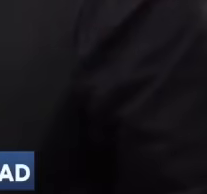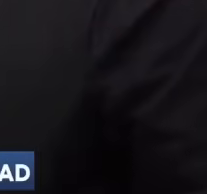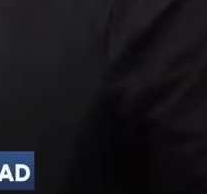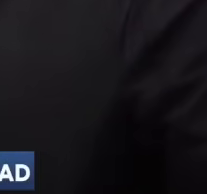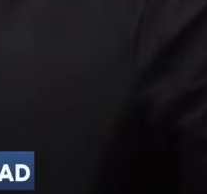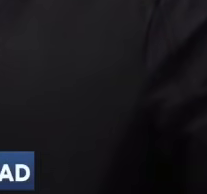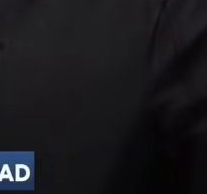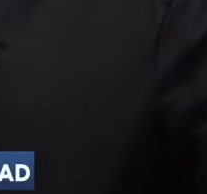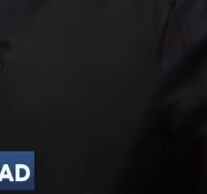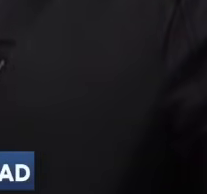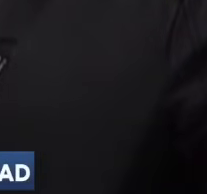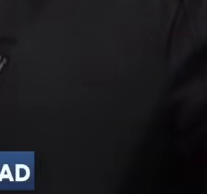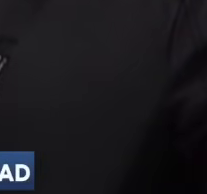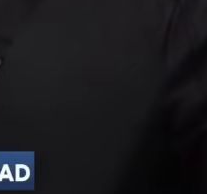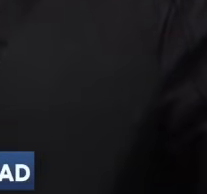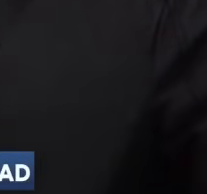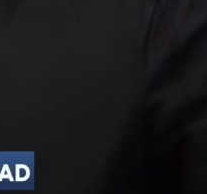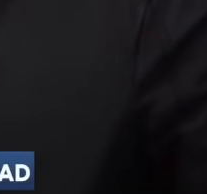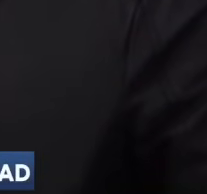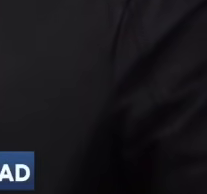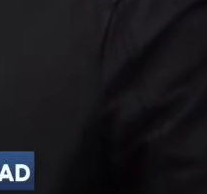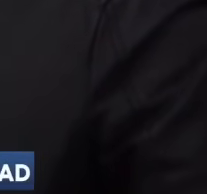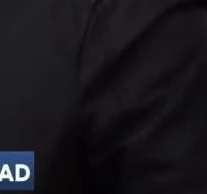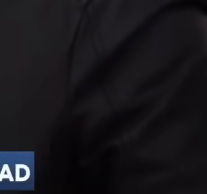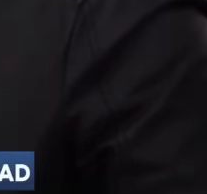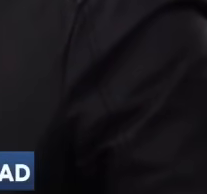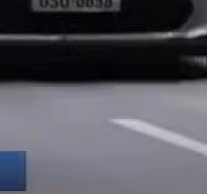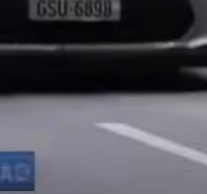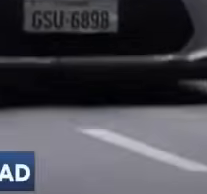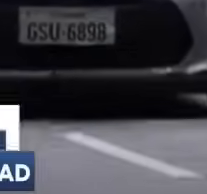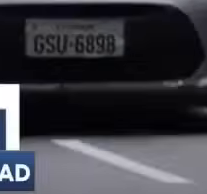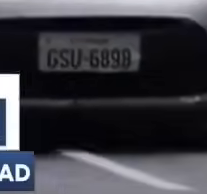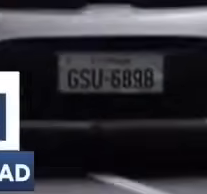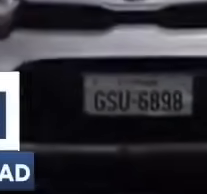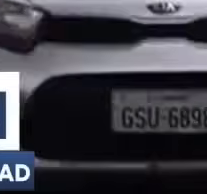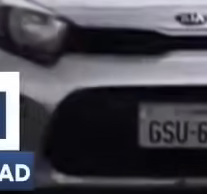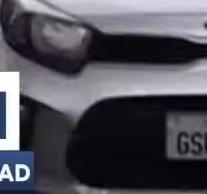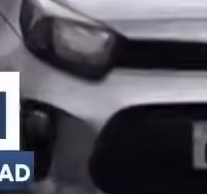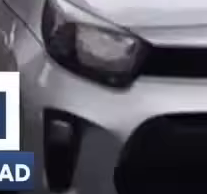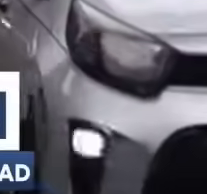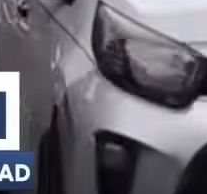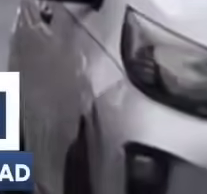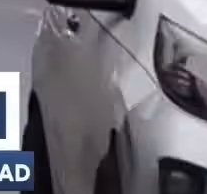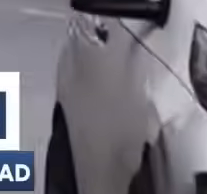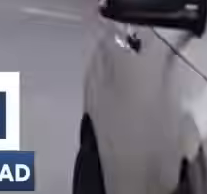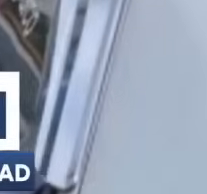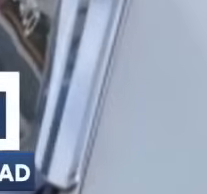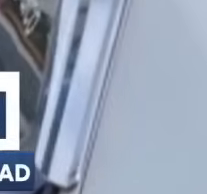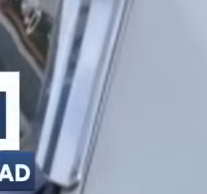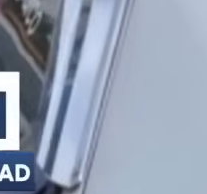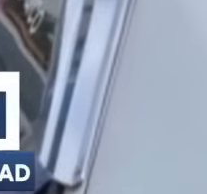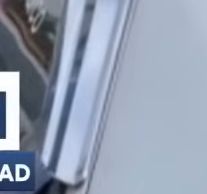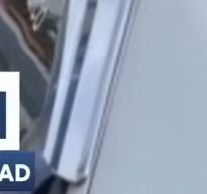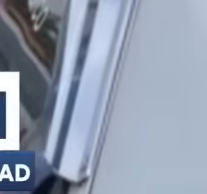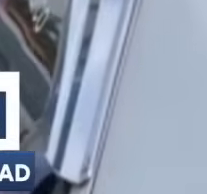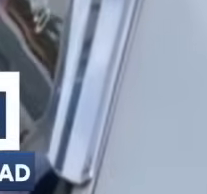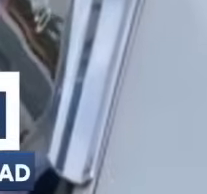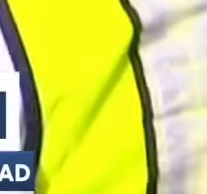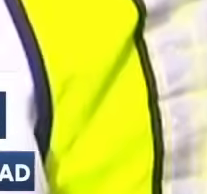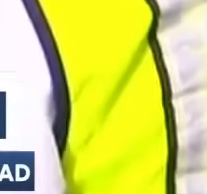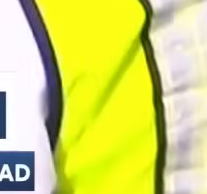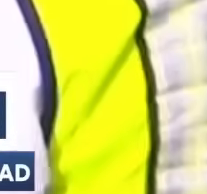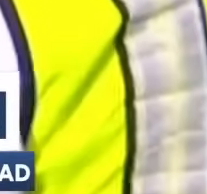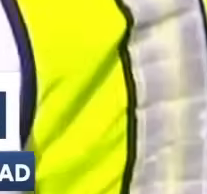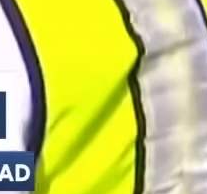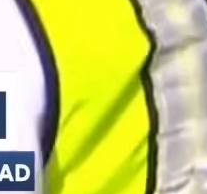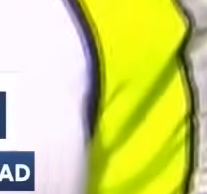Comunidad tendremos una entrevista en vivo con el gerente general de la ATM, que nos explicará sobre las nuevas sanciones. Este miércoles 8 de